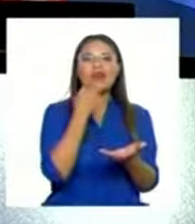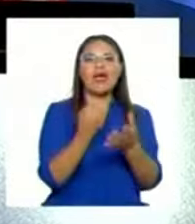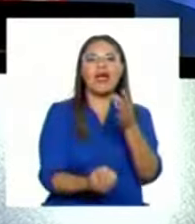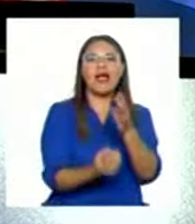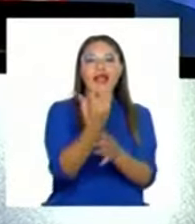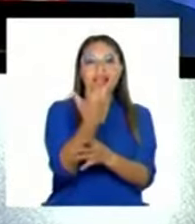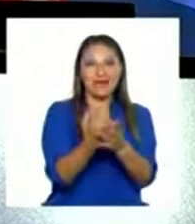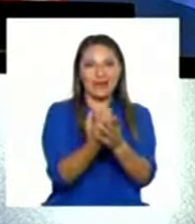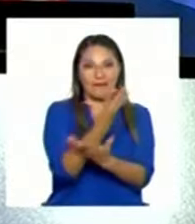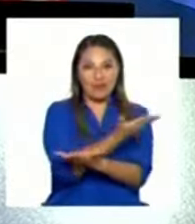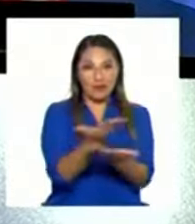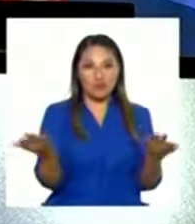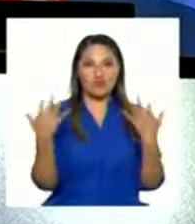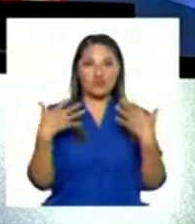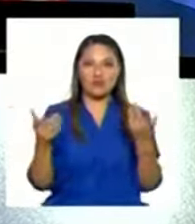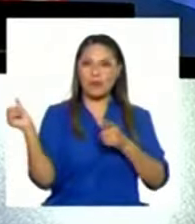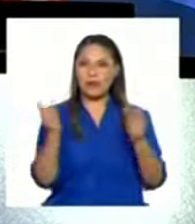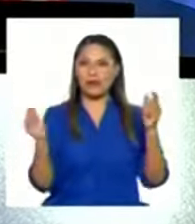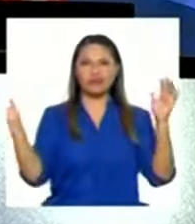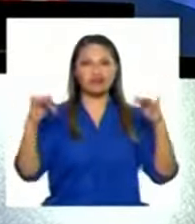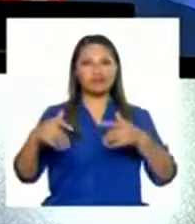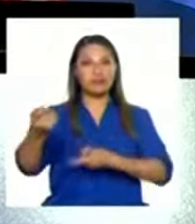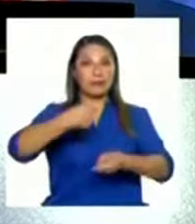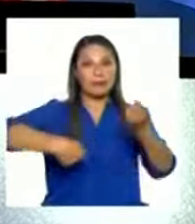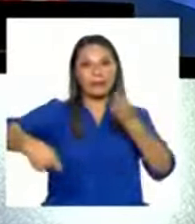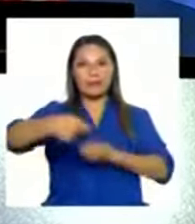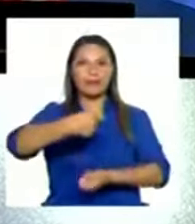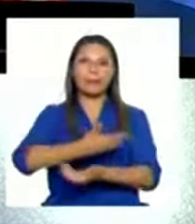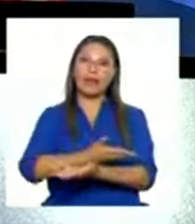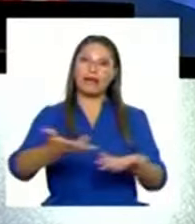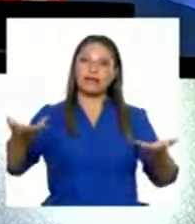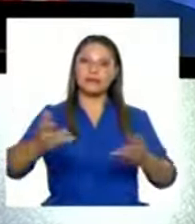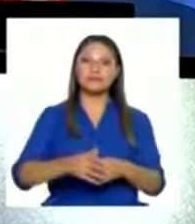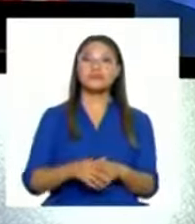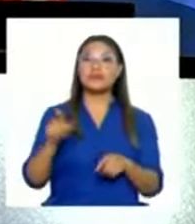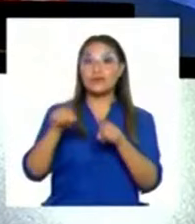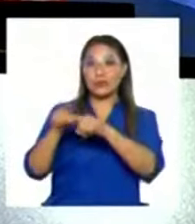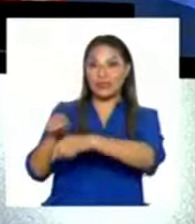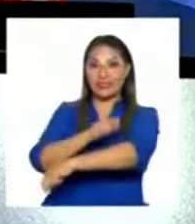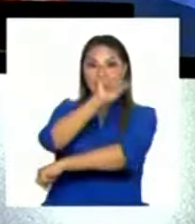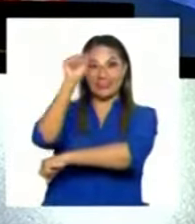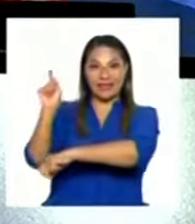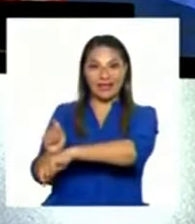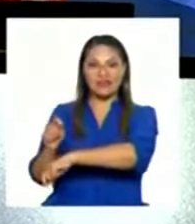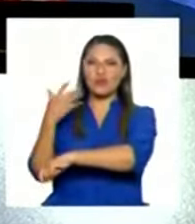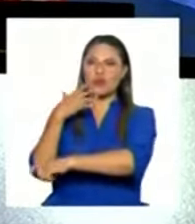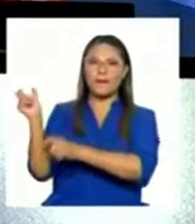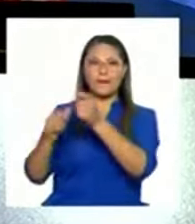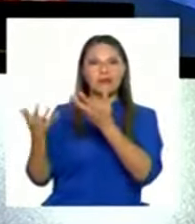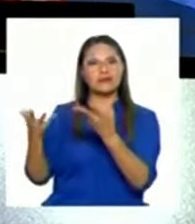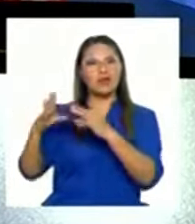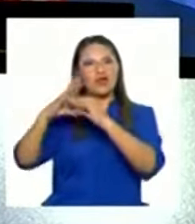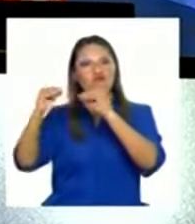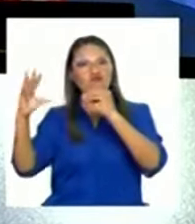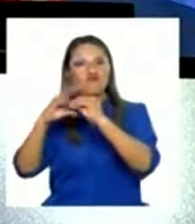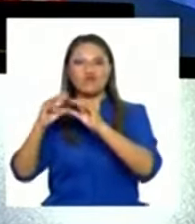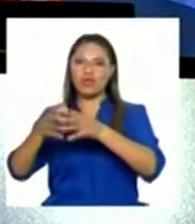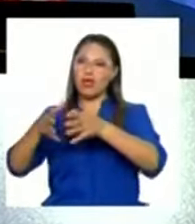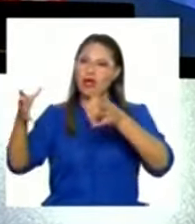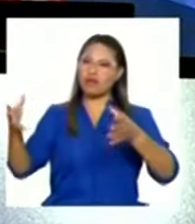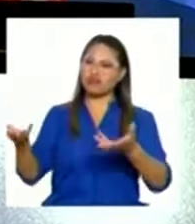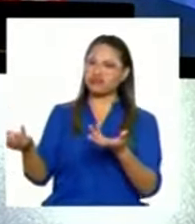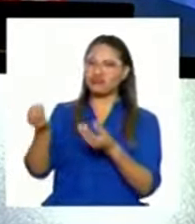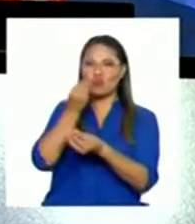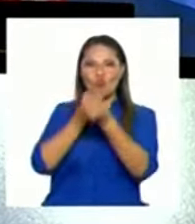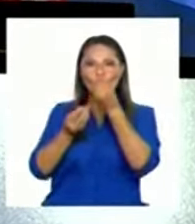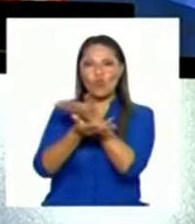en el que ha sido gran demanda pues por esa fecha. Así es, y siguiendo en el sur, en Tacna, una gran concurrencia disfruta potajes de